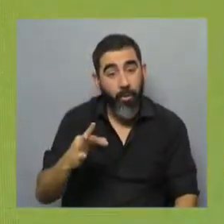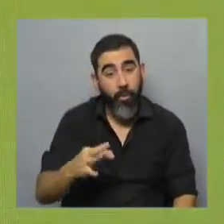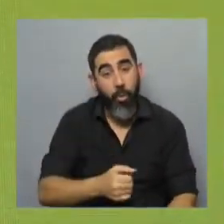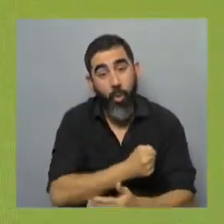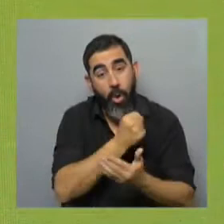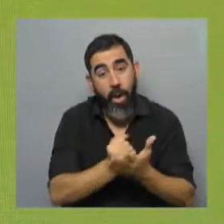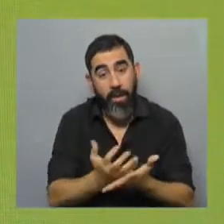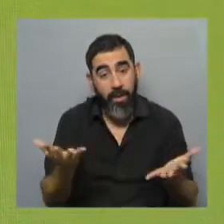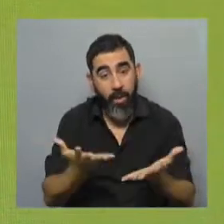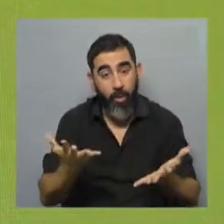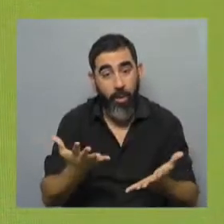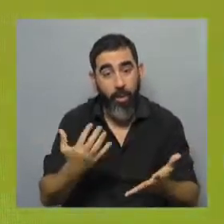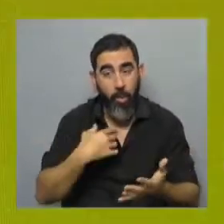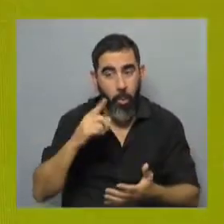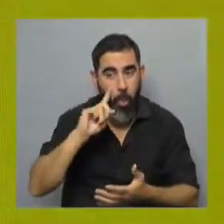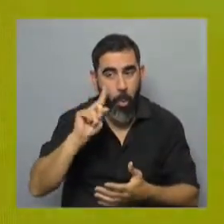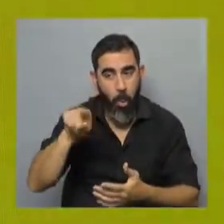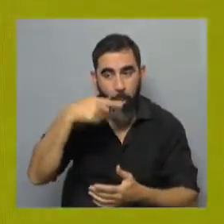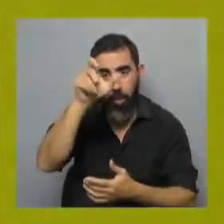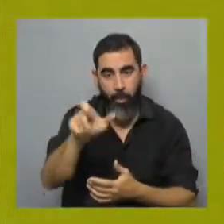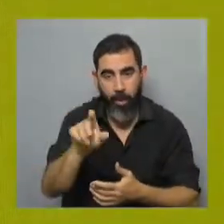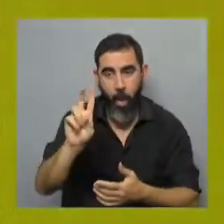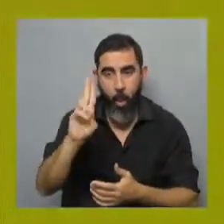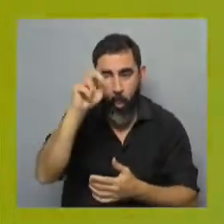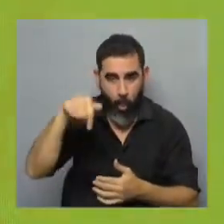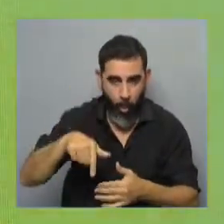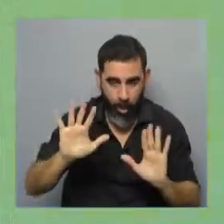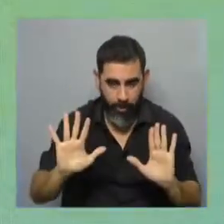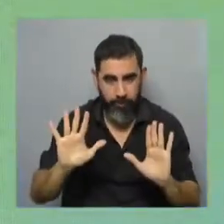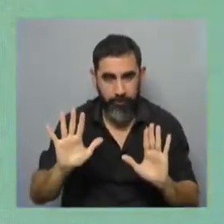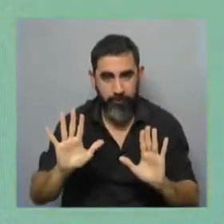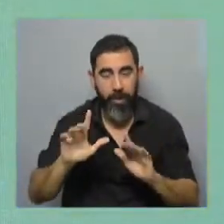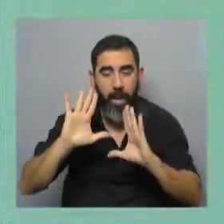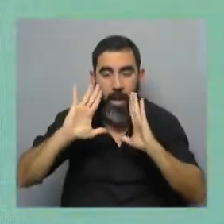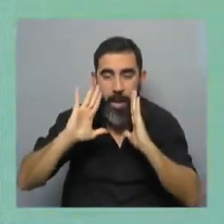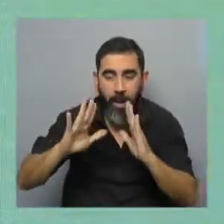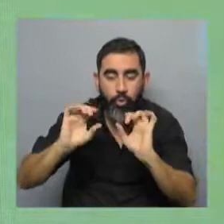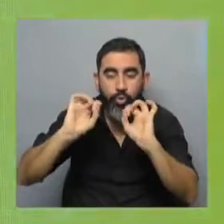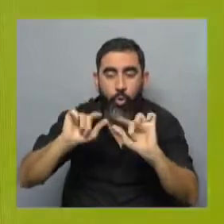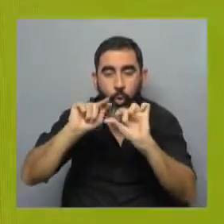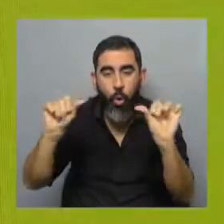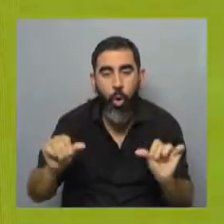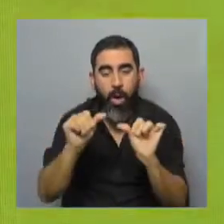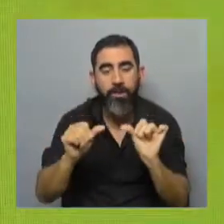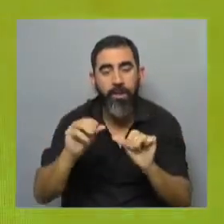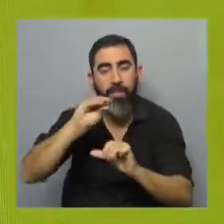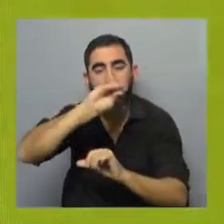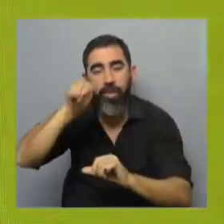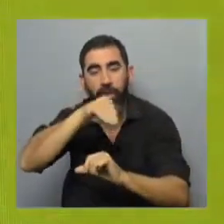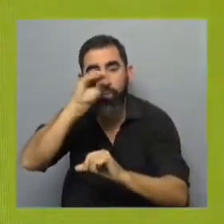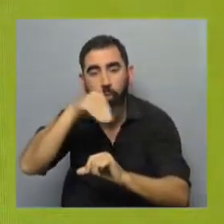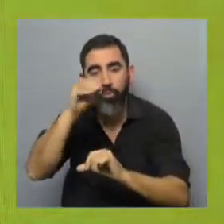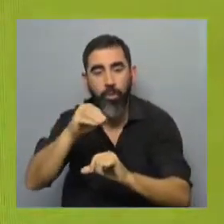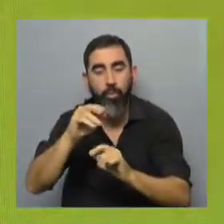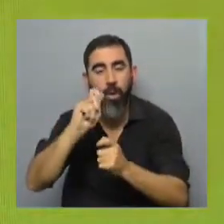lo menos, no he conocido a otra persona que, en Uruguay, por lo menos, sí, ¿no?, que se dedique exclusivamente a representar dinosaurios